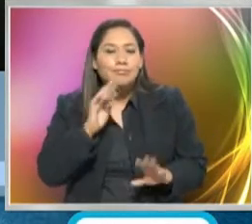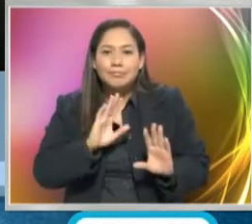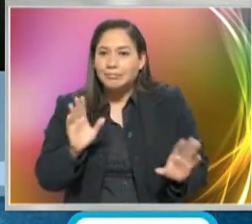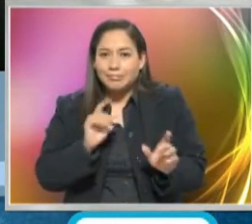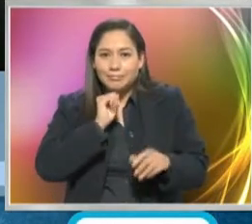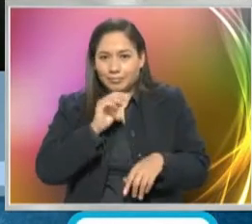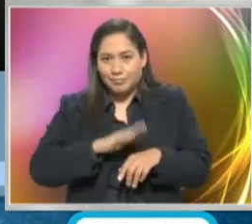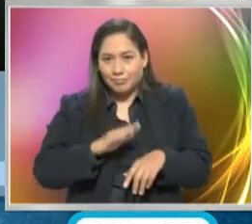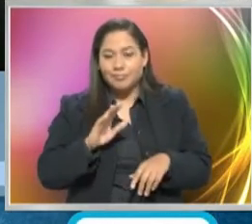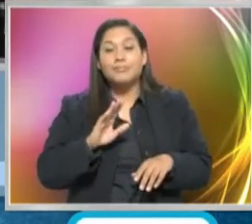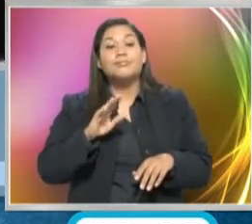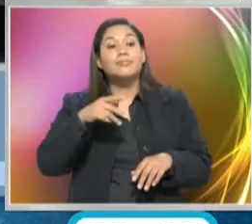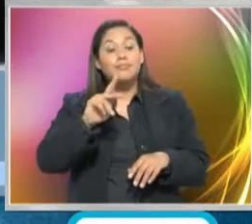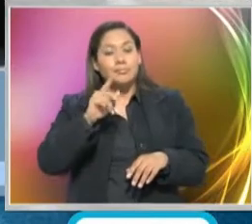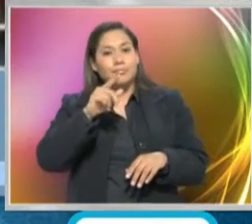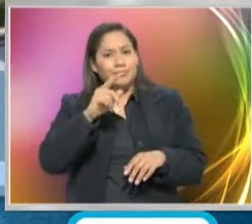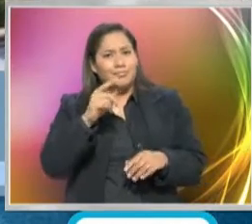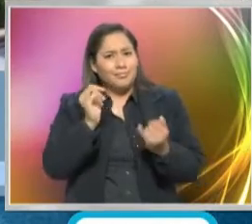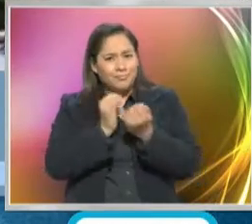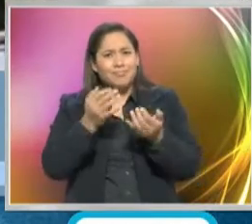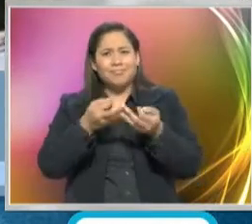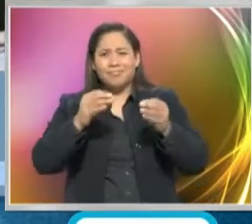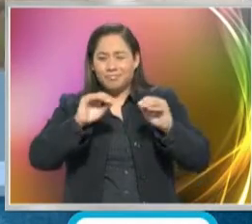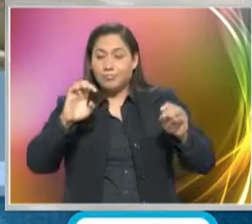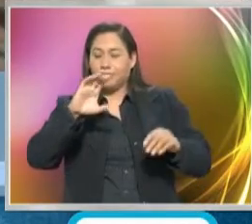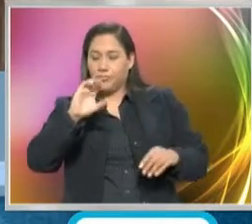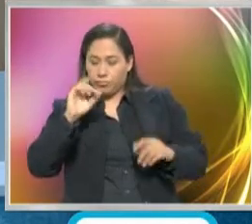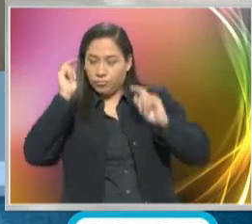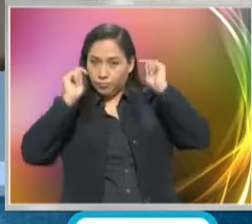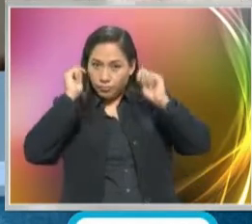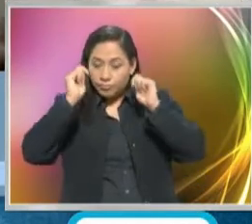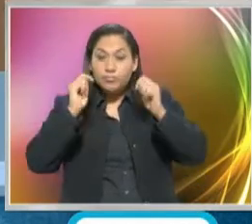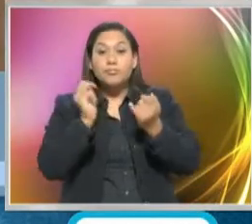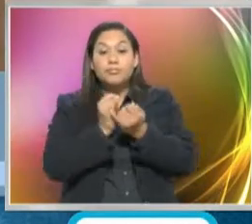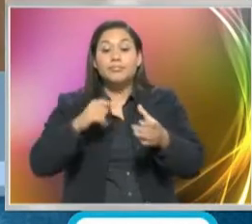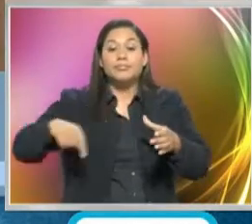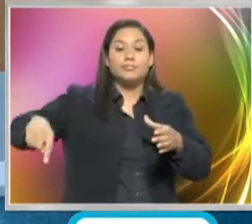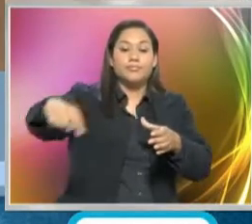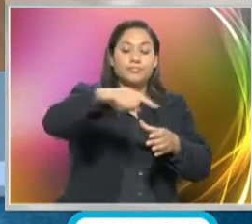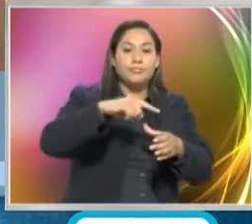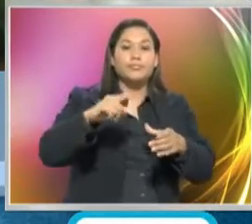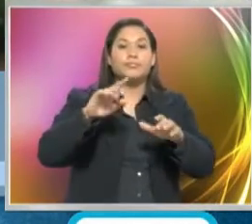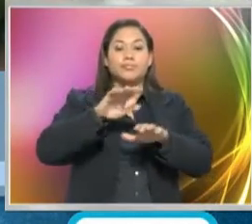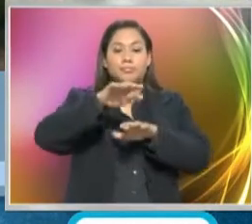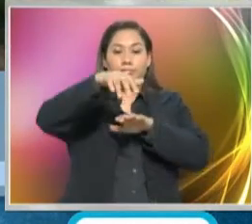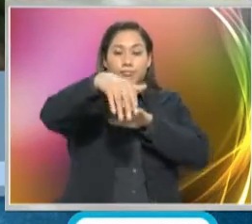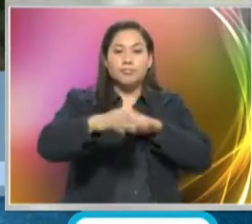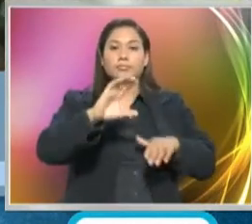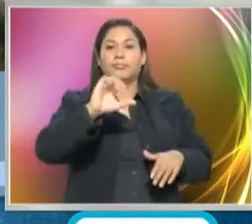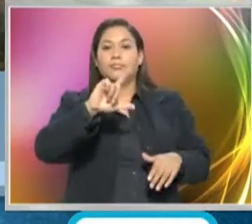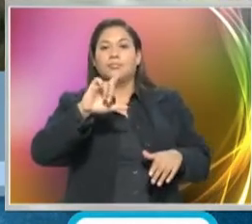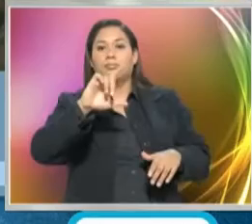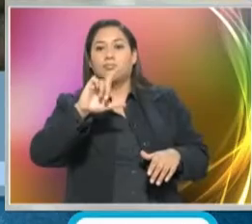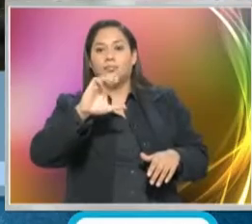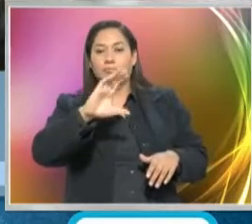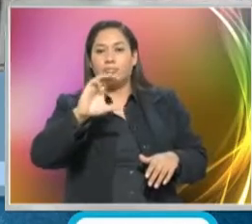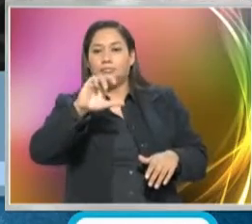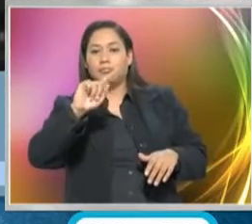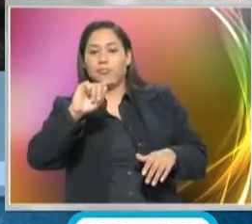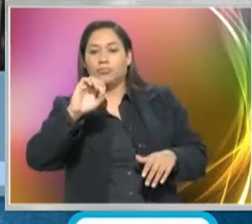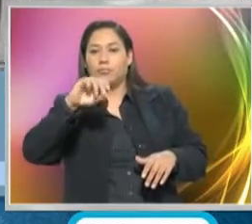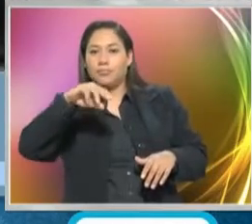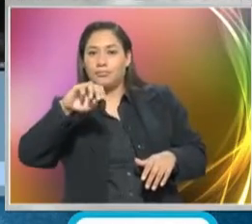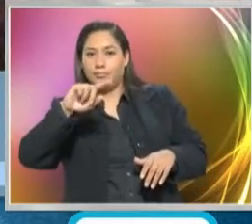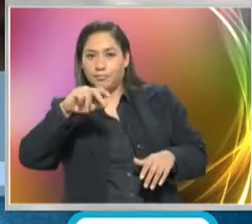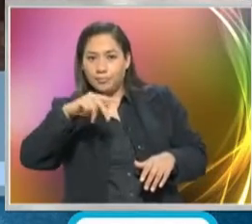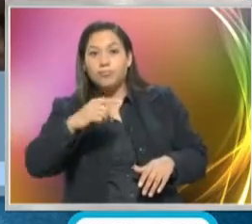lejitos, sí. Pero la verdad no, también hay, como decían, pues mucho ecoturismo y también alrededor las cascadas de Calotenango, 80 metros de altura.